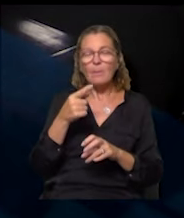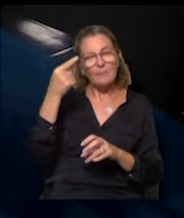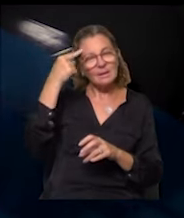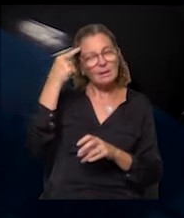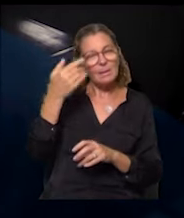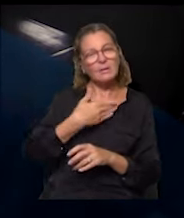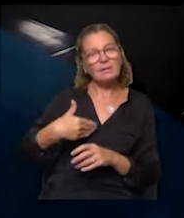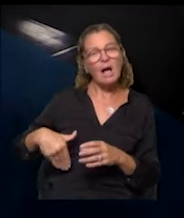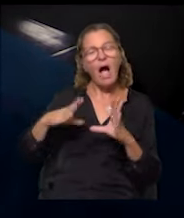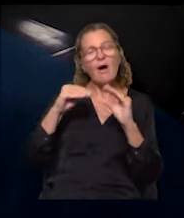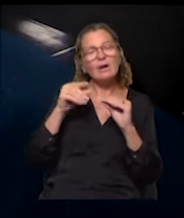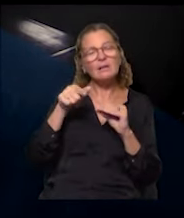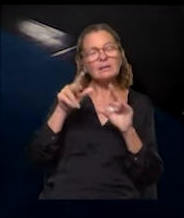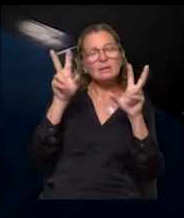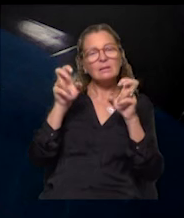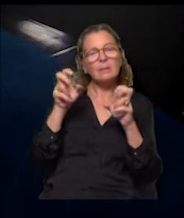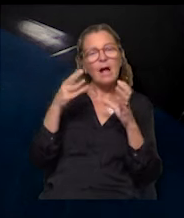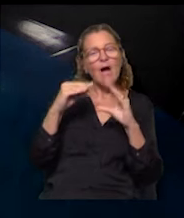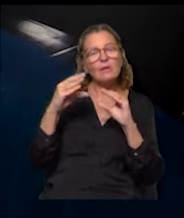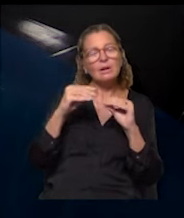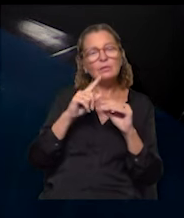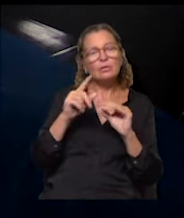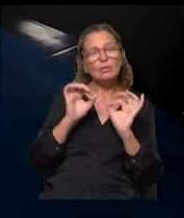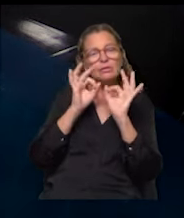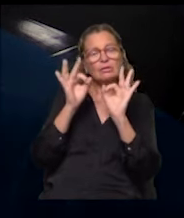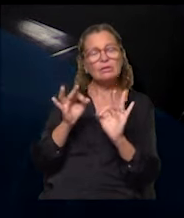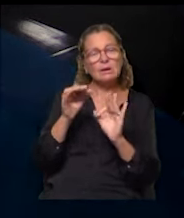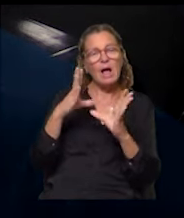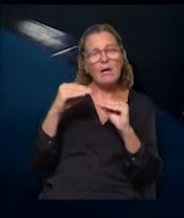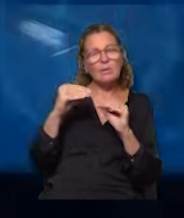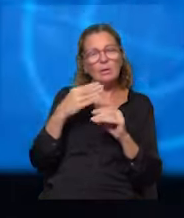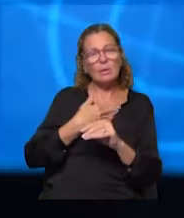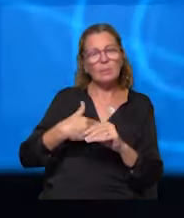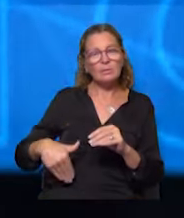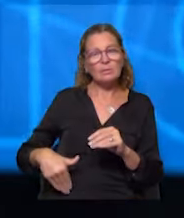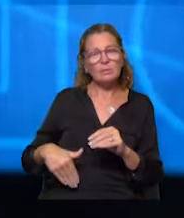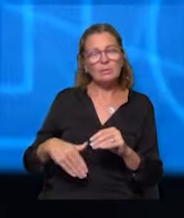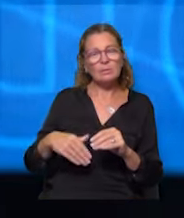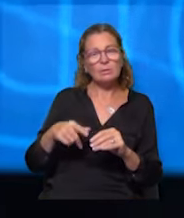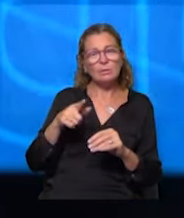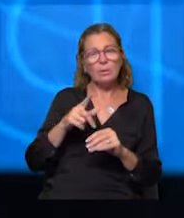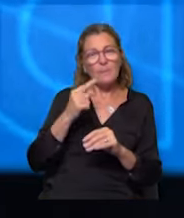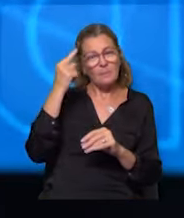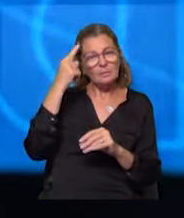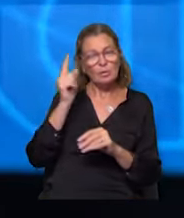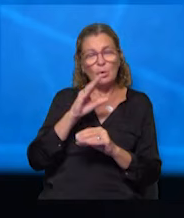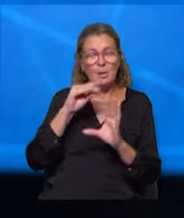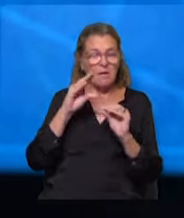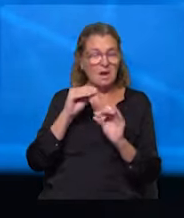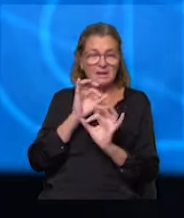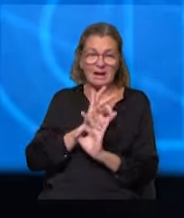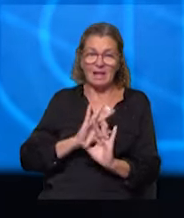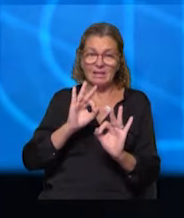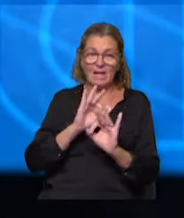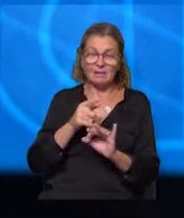presidente debería hablar de este tema no sé si llegaste a hablar con él no no llegué a hablar con él Creo que no debería haber hablado en su momento porque claramente con